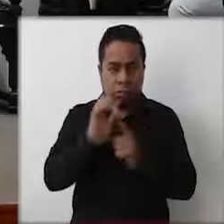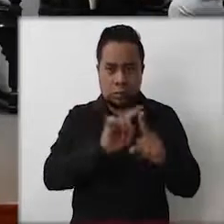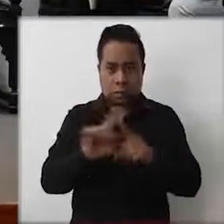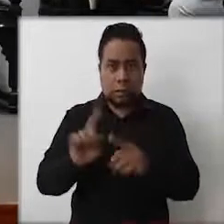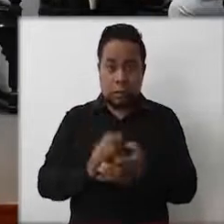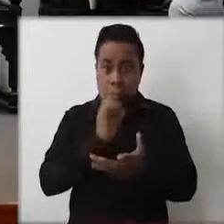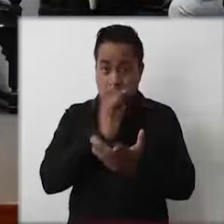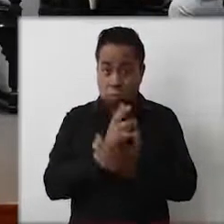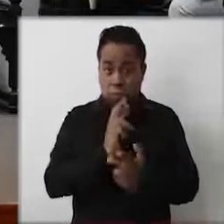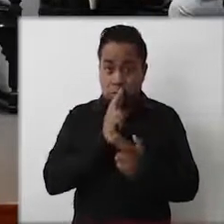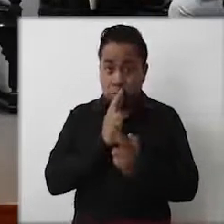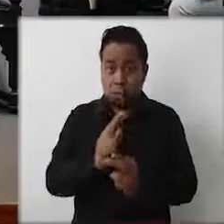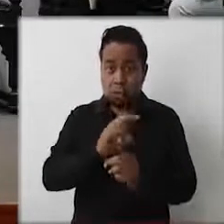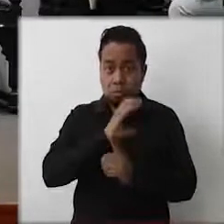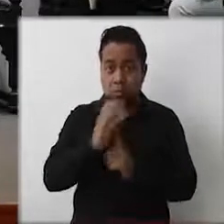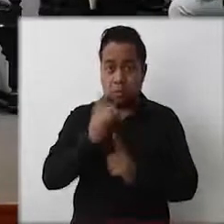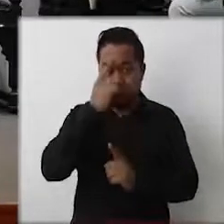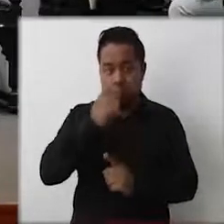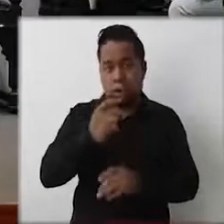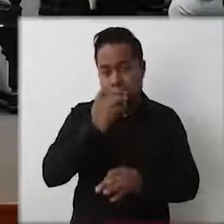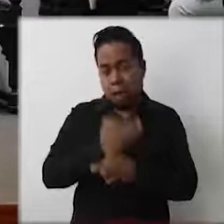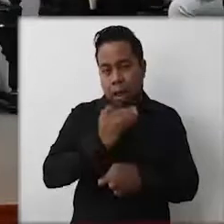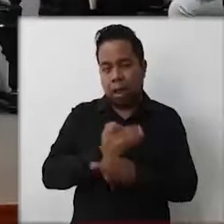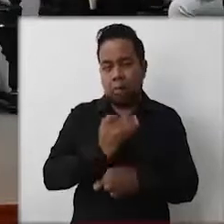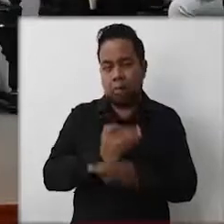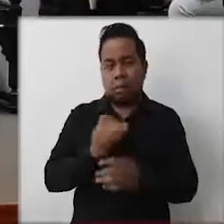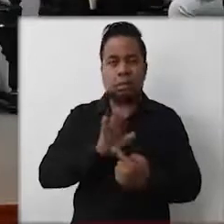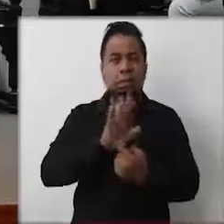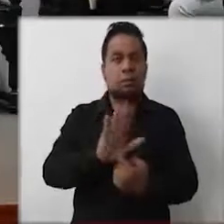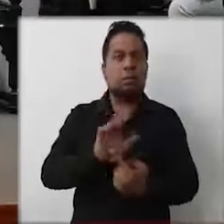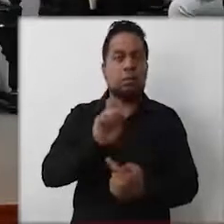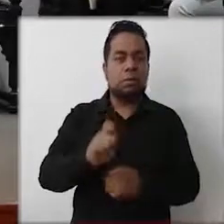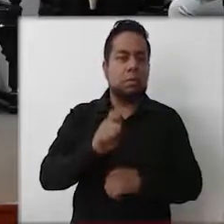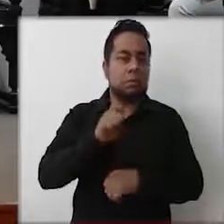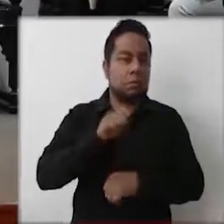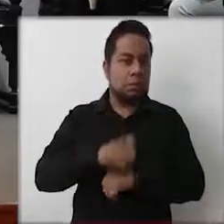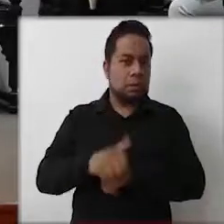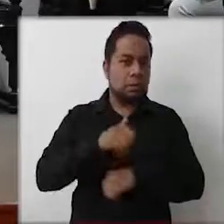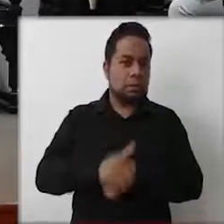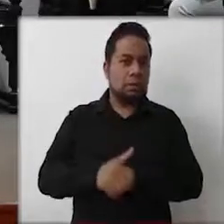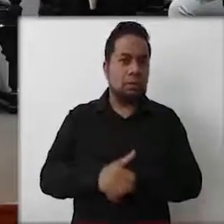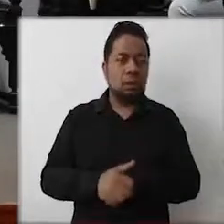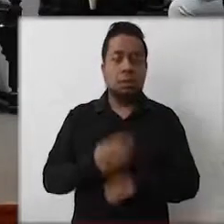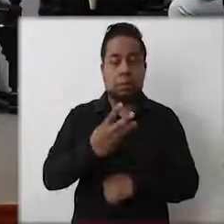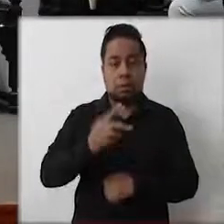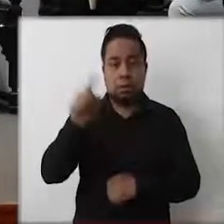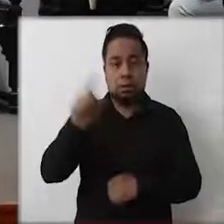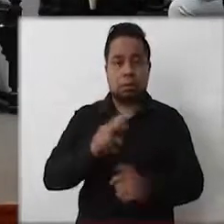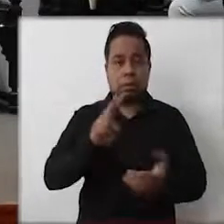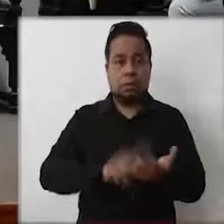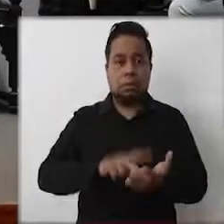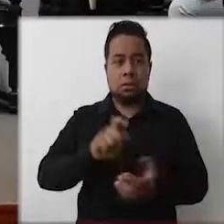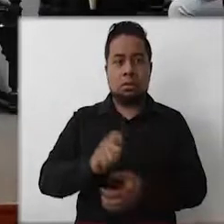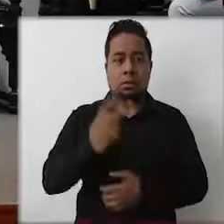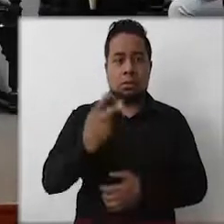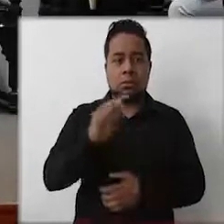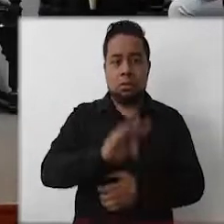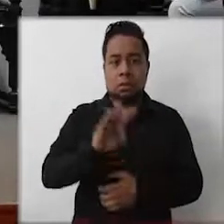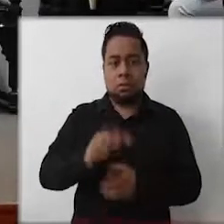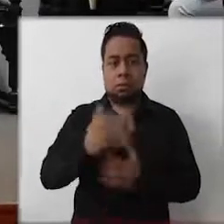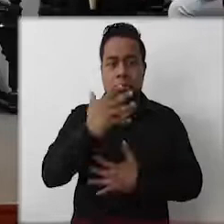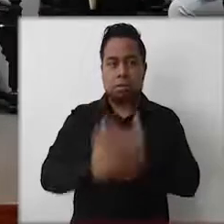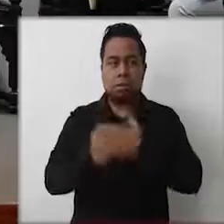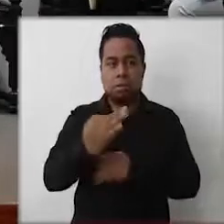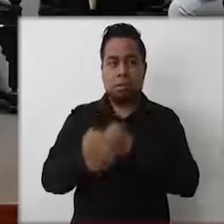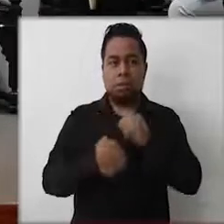la expedición de permisos temporales para la instalación de juegos mecánicos, carpas de diversión